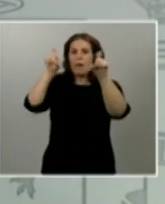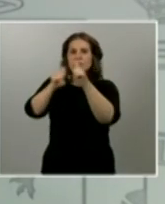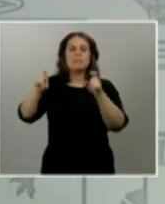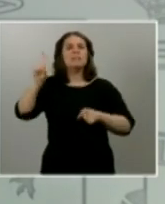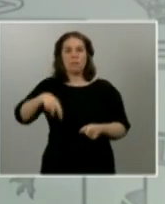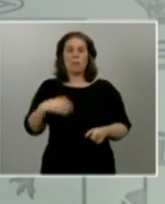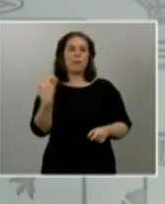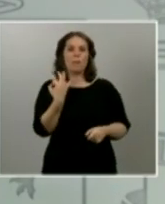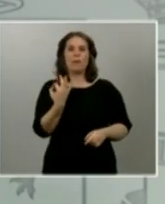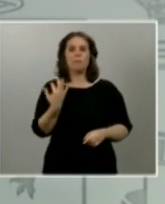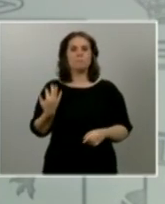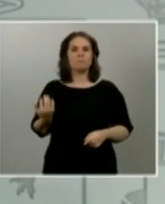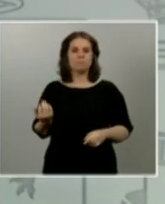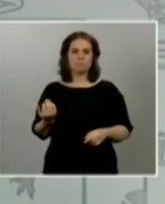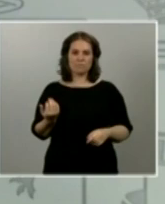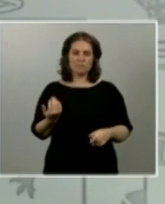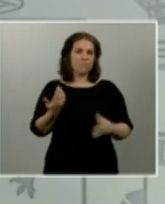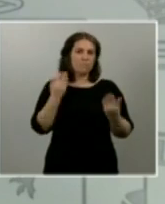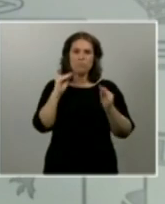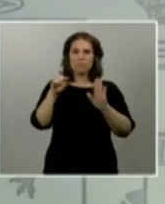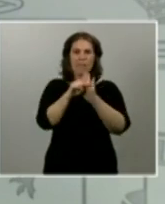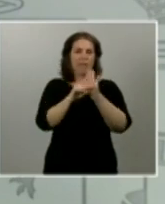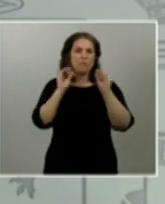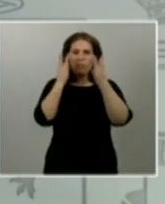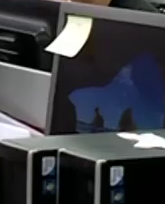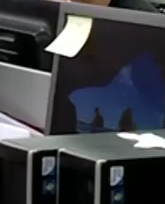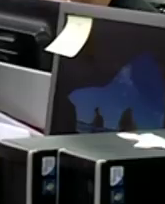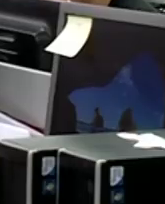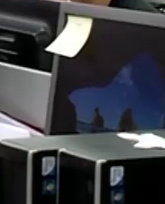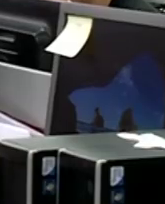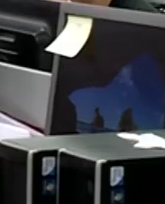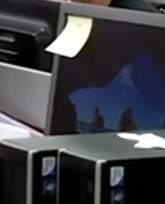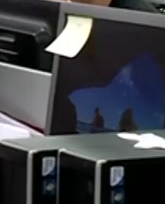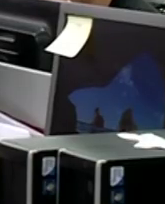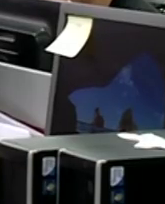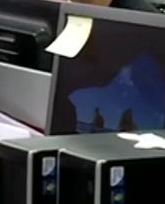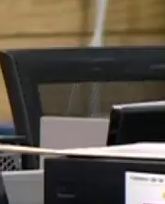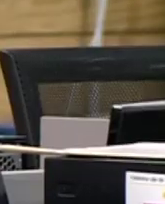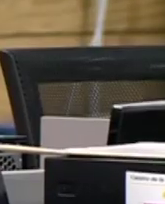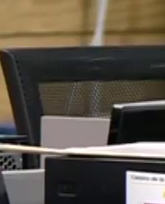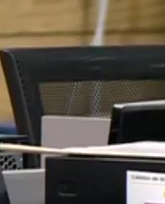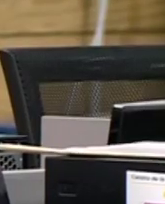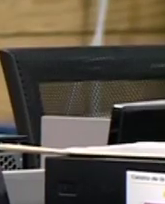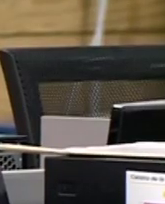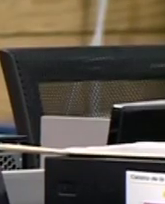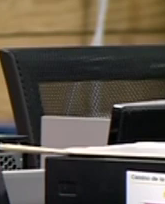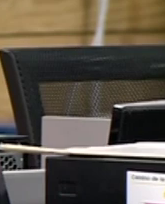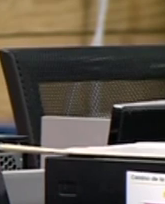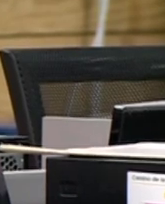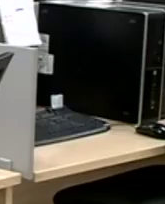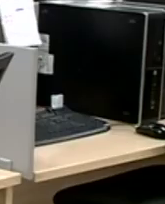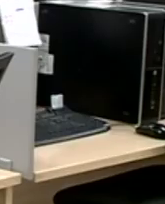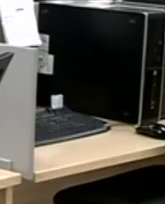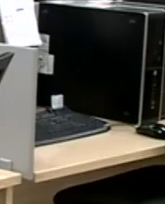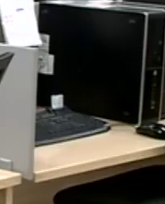las medidas de higiene, de protección necesarias. Medidas para no dar pasos en falso ya que advierte la vuelta a la